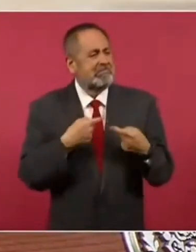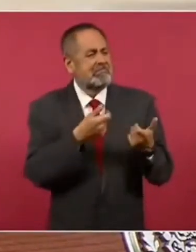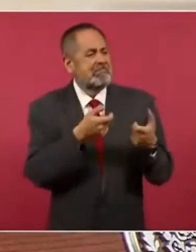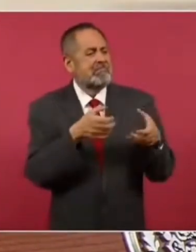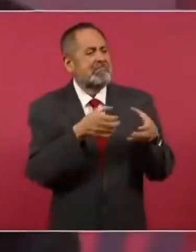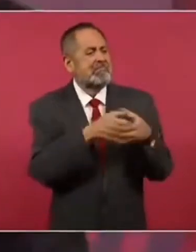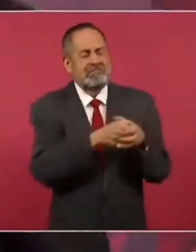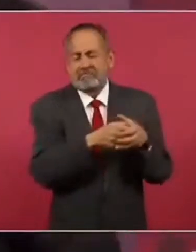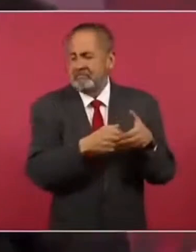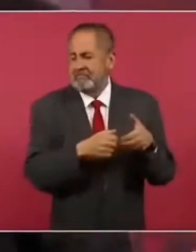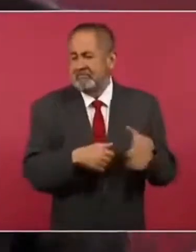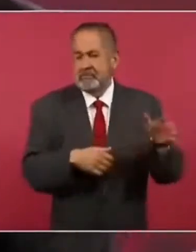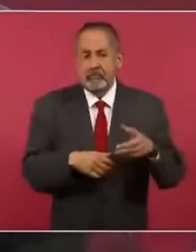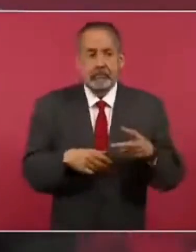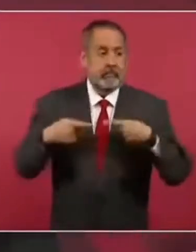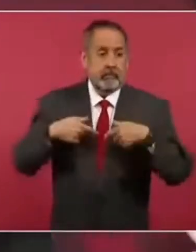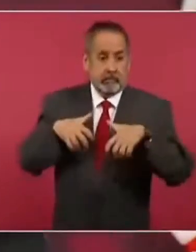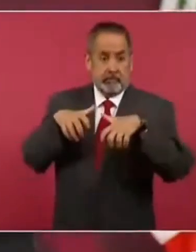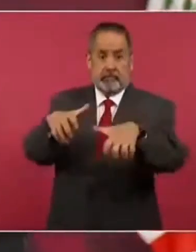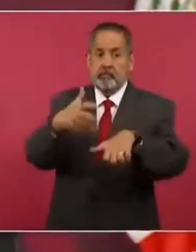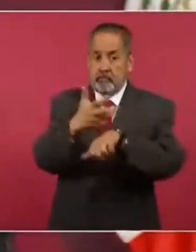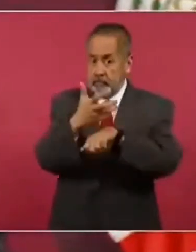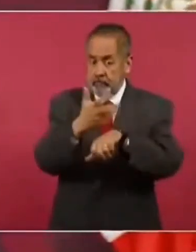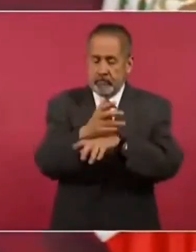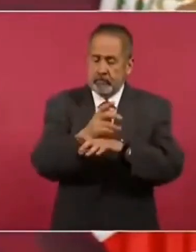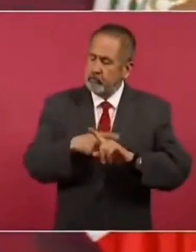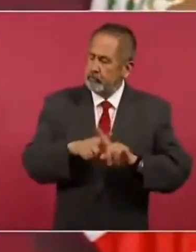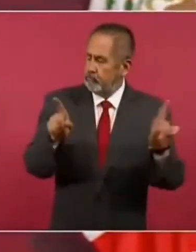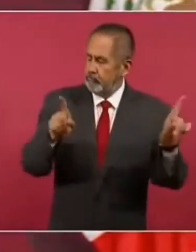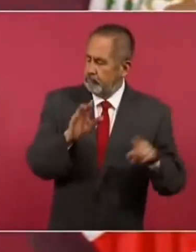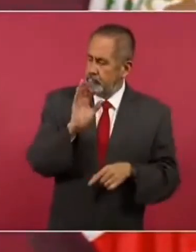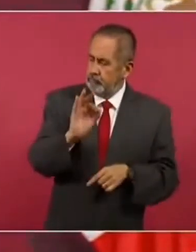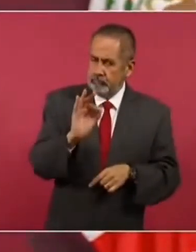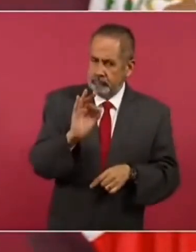Y mucho menos del pueblo estadounidense.